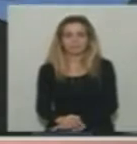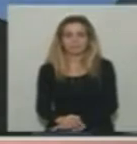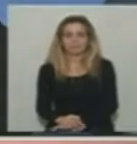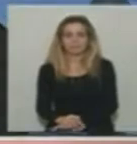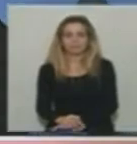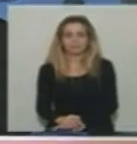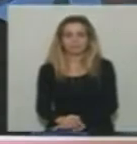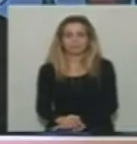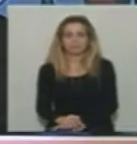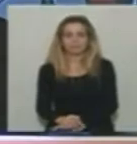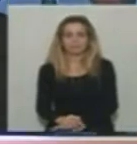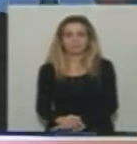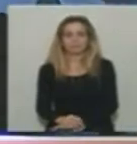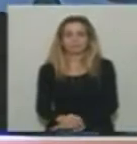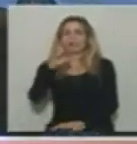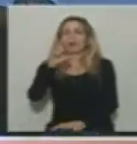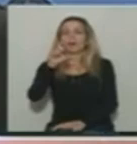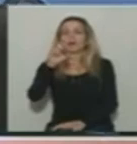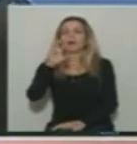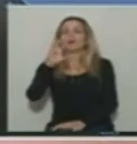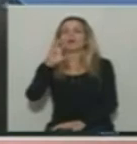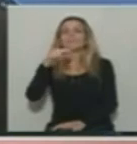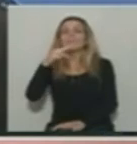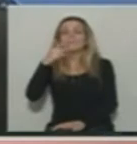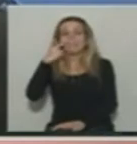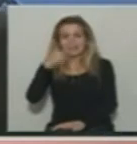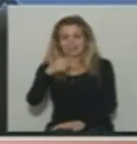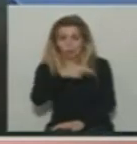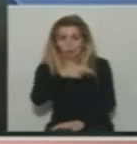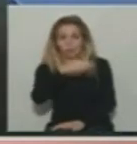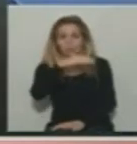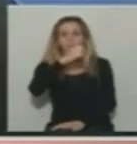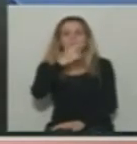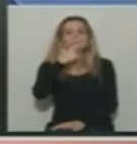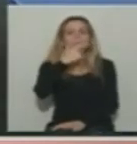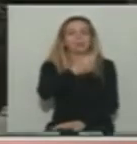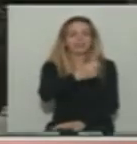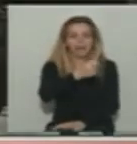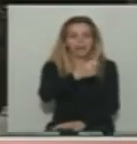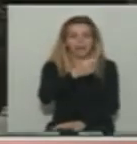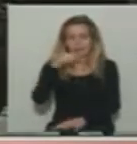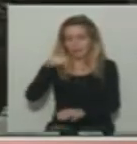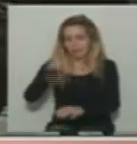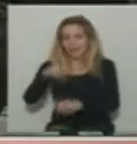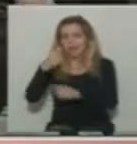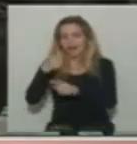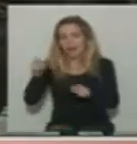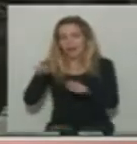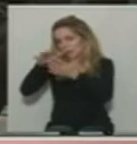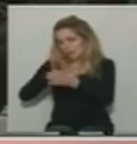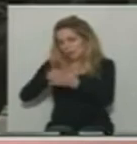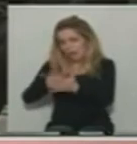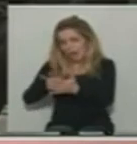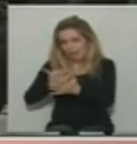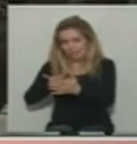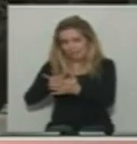nada. Es militante, ¿no? Hasta Massa va a cantar la marcha al acabar la batalla. Esta es la... Son muy buenas las dos, querés que te